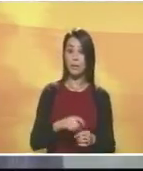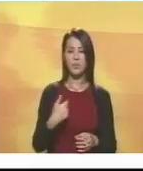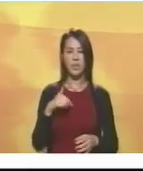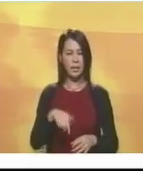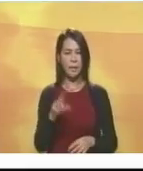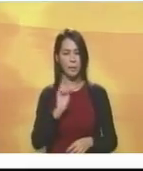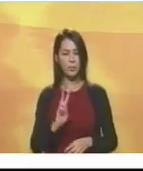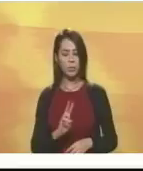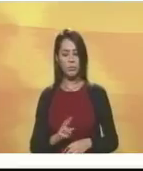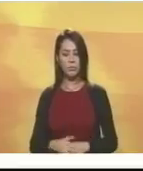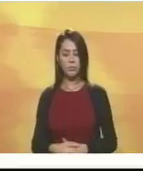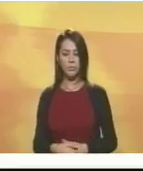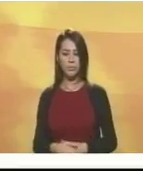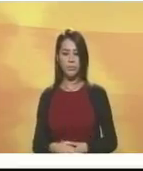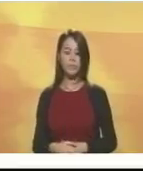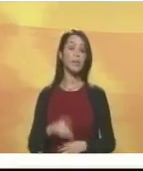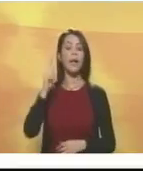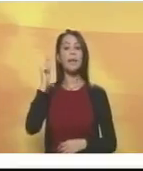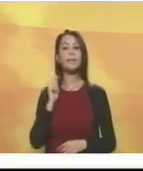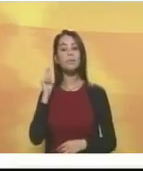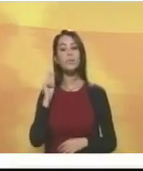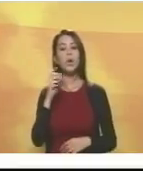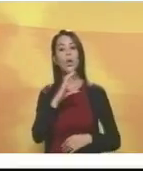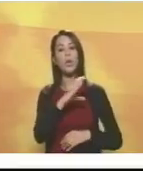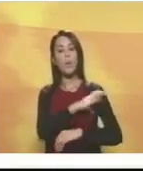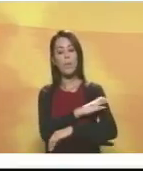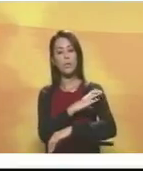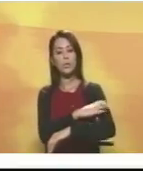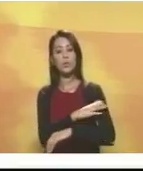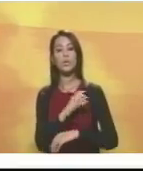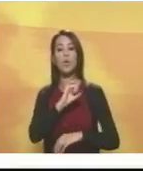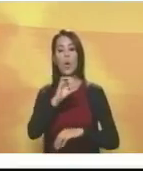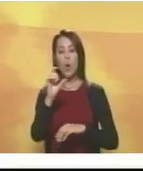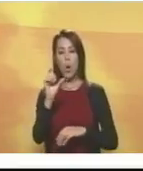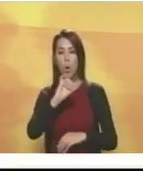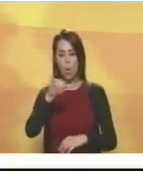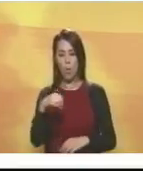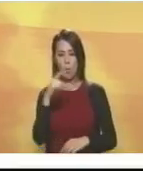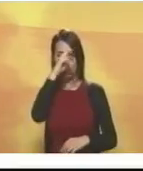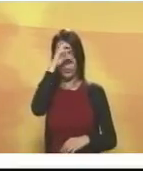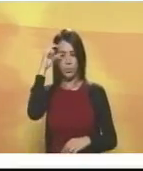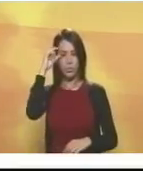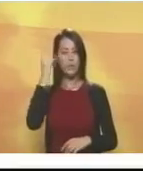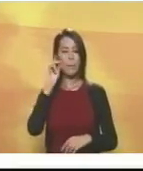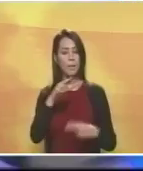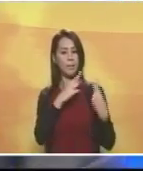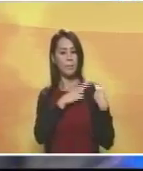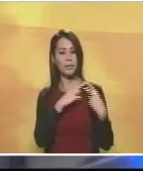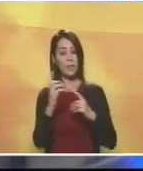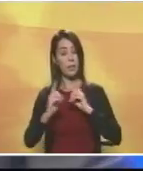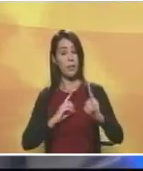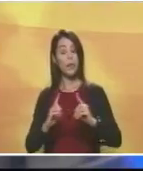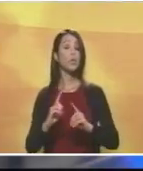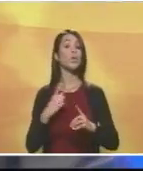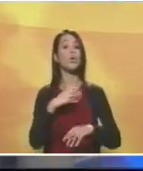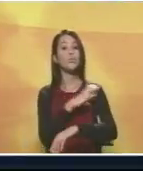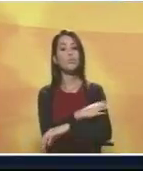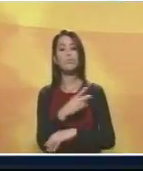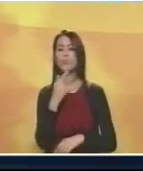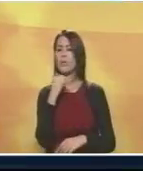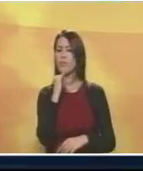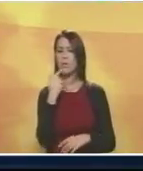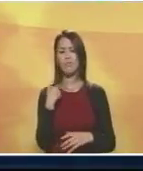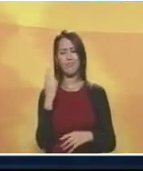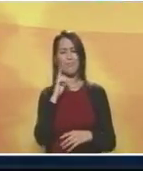Venezuela. El diputado de la oposición, Julio Borges, y además representante ante el diálogo de la oposición venezolana, negó a través